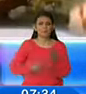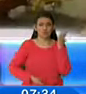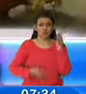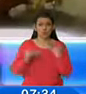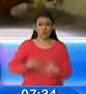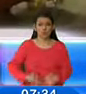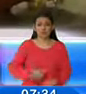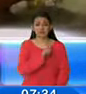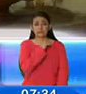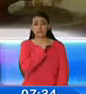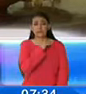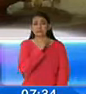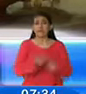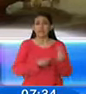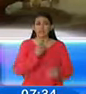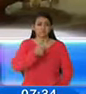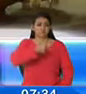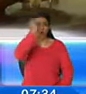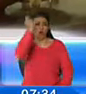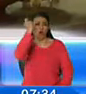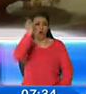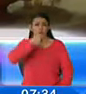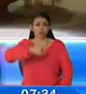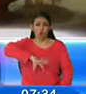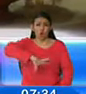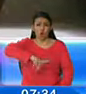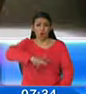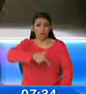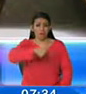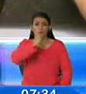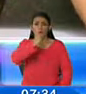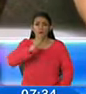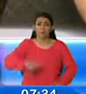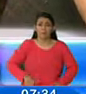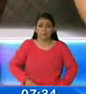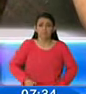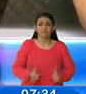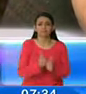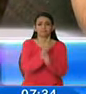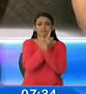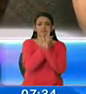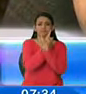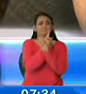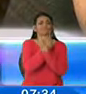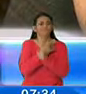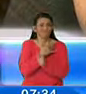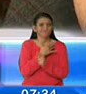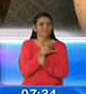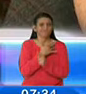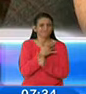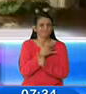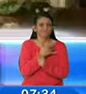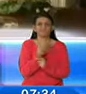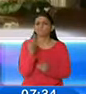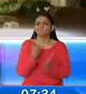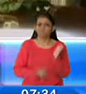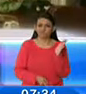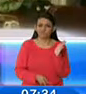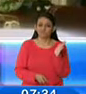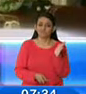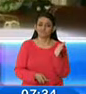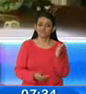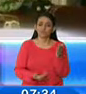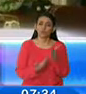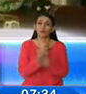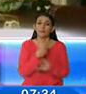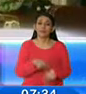medio de un asalto recibió un disparo a quemarropa que provocó la inmovilidad de sus piernas. En medio de este doloroso momento logró encontrar lo que sería su